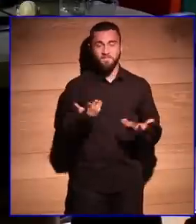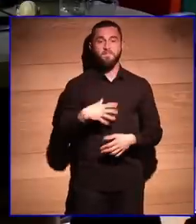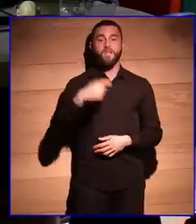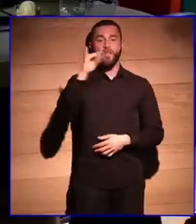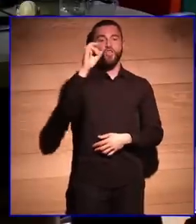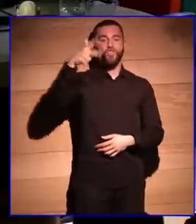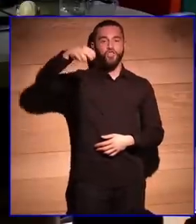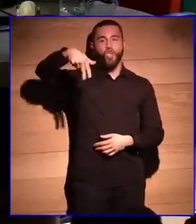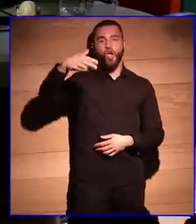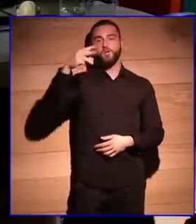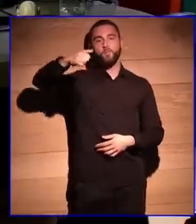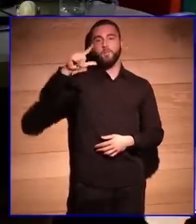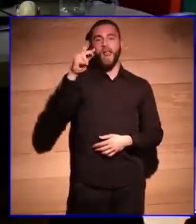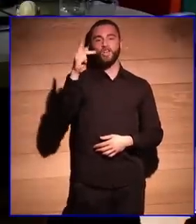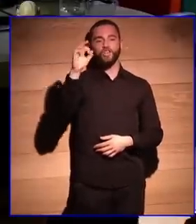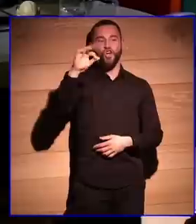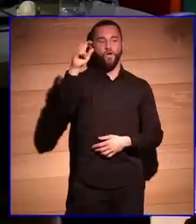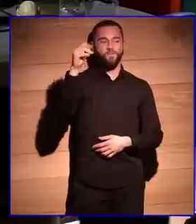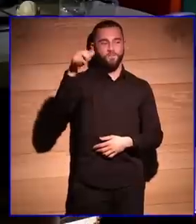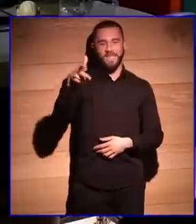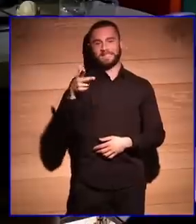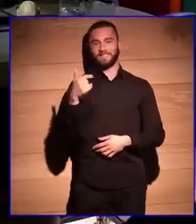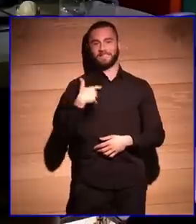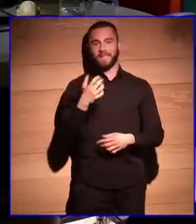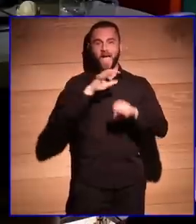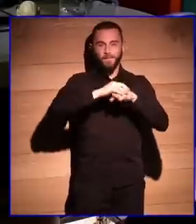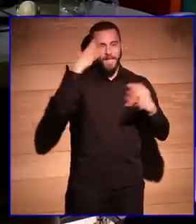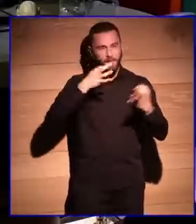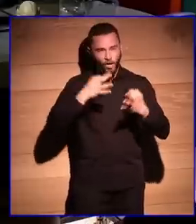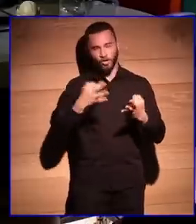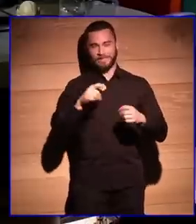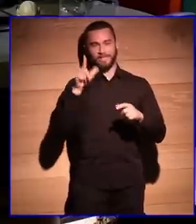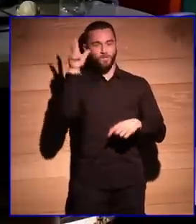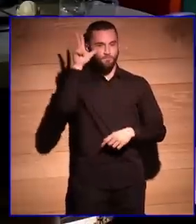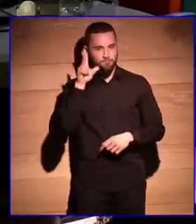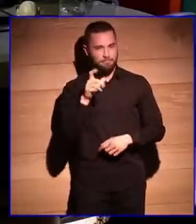Peligrosas... O sea, que como galán... Yo no lo explicaría. Como galán...